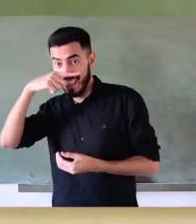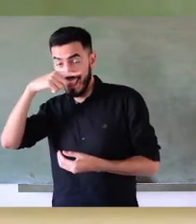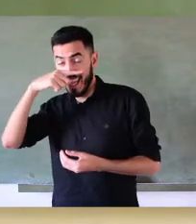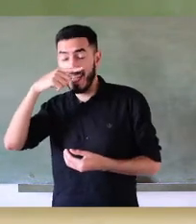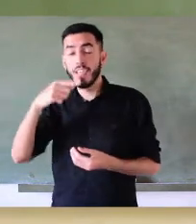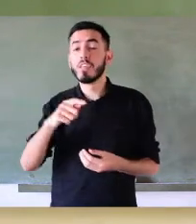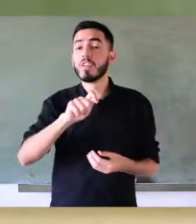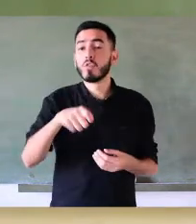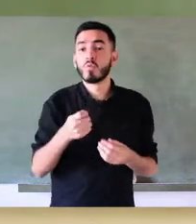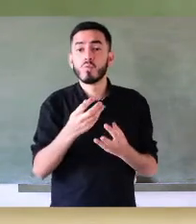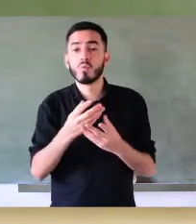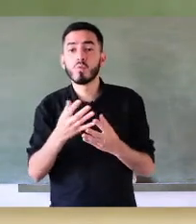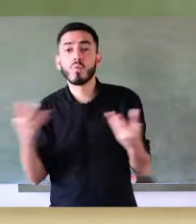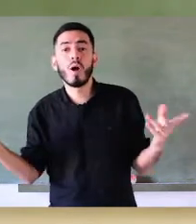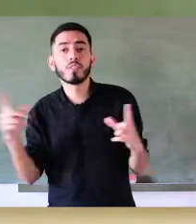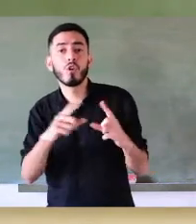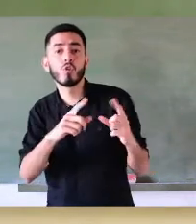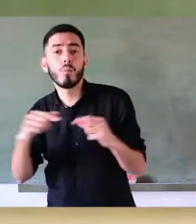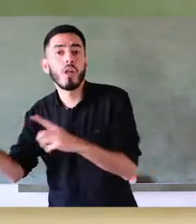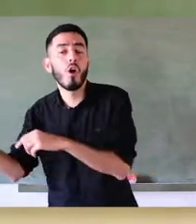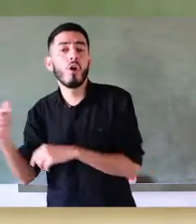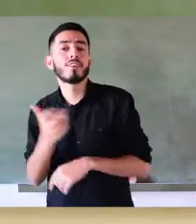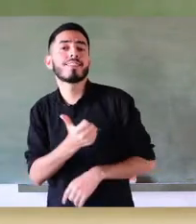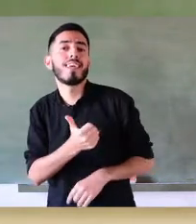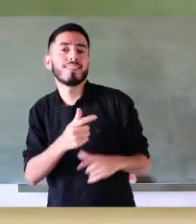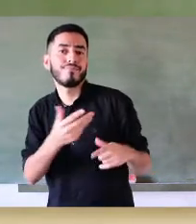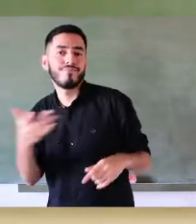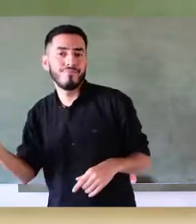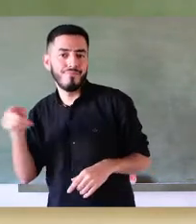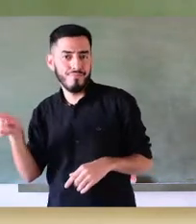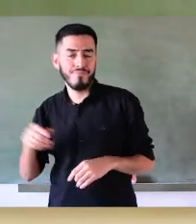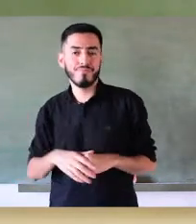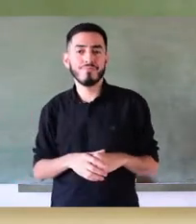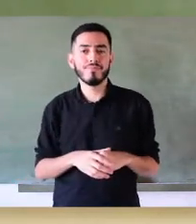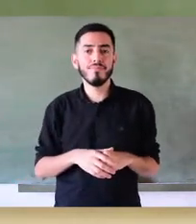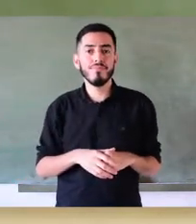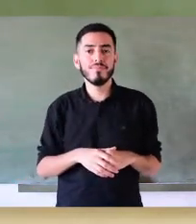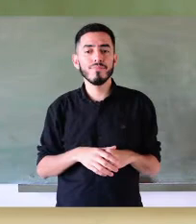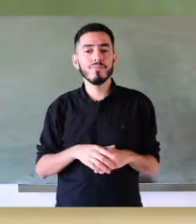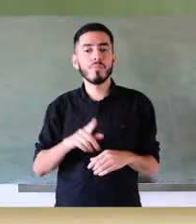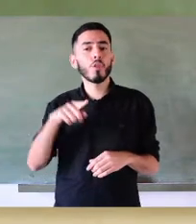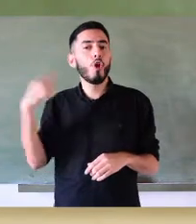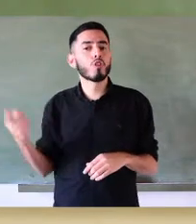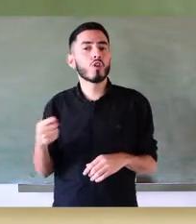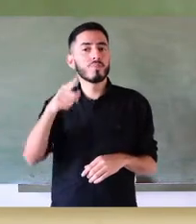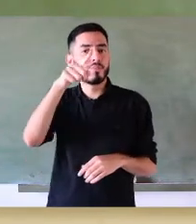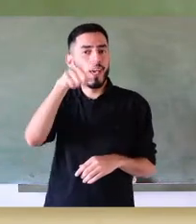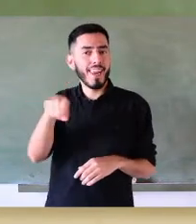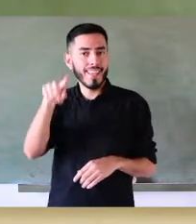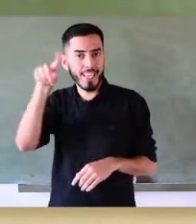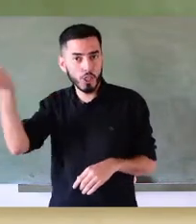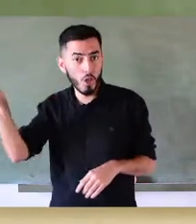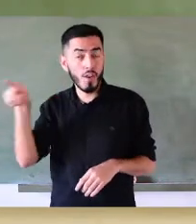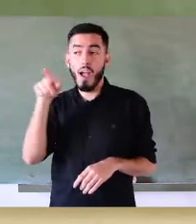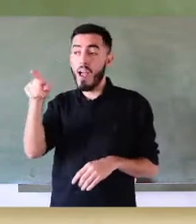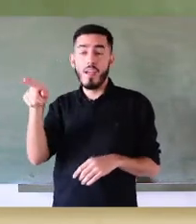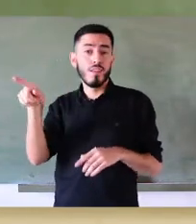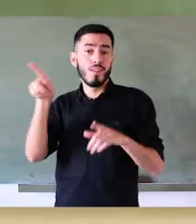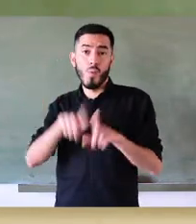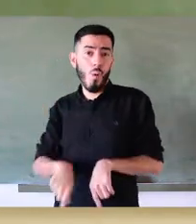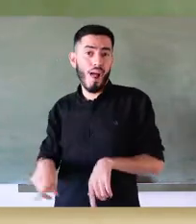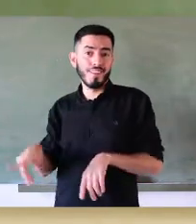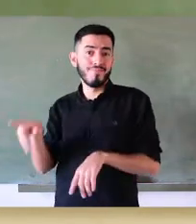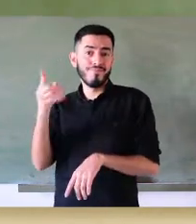cifras decimales son 6 cifras. Ahora bien, pasemos a la erradicación. En la erradicación sucedía lo mismo,